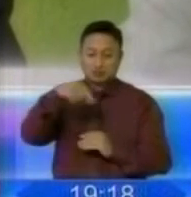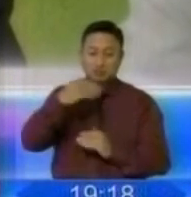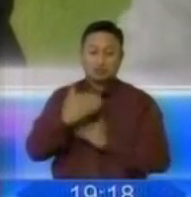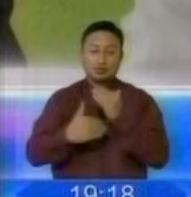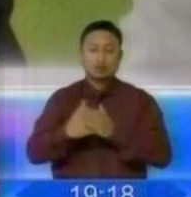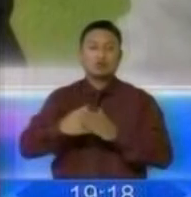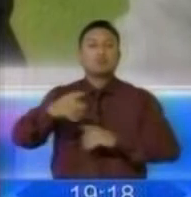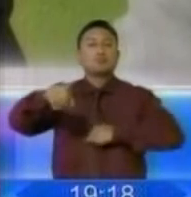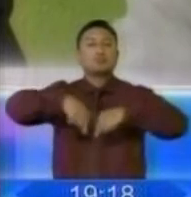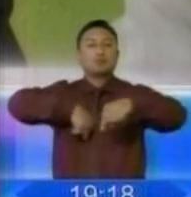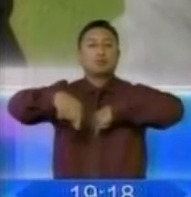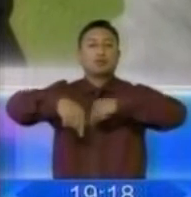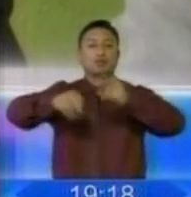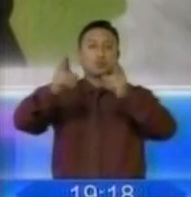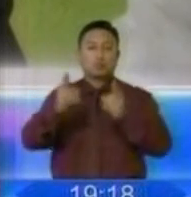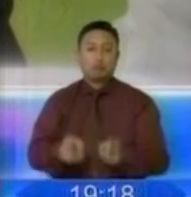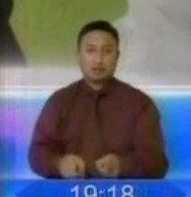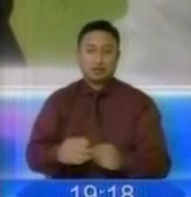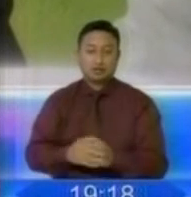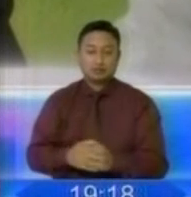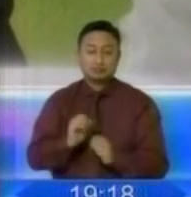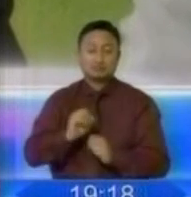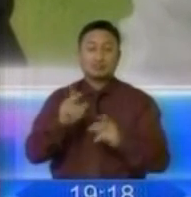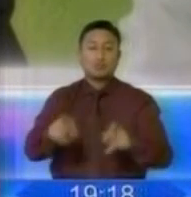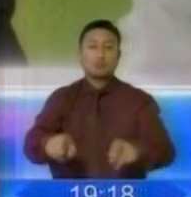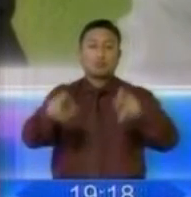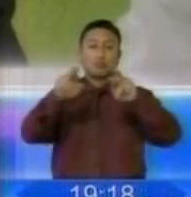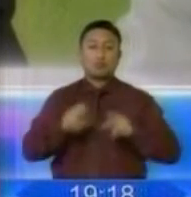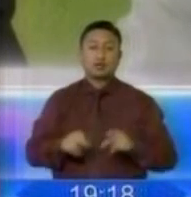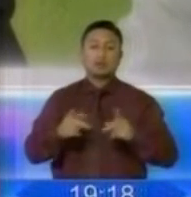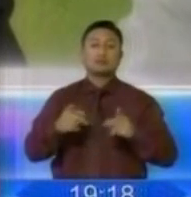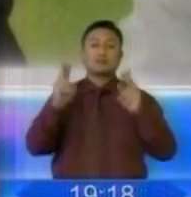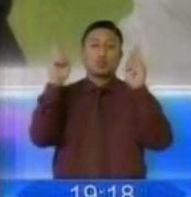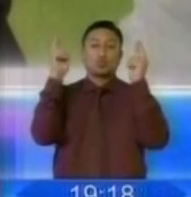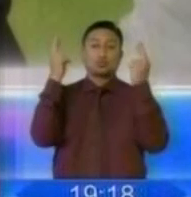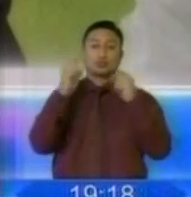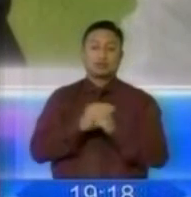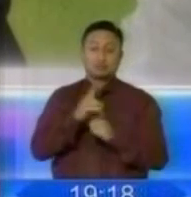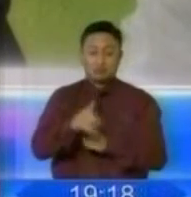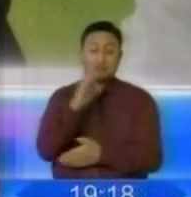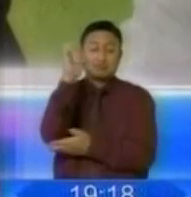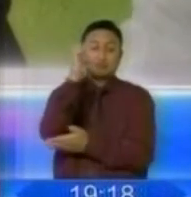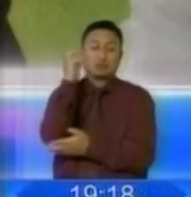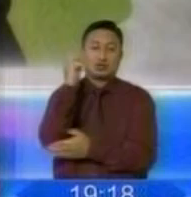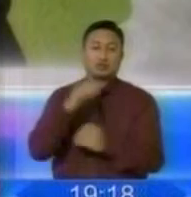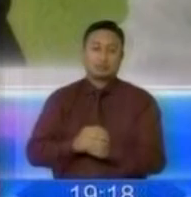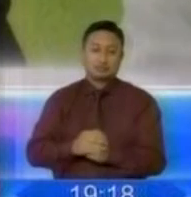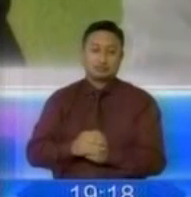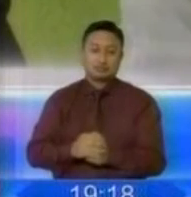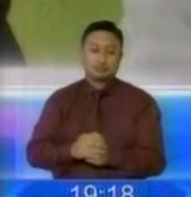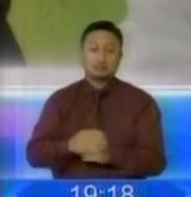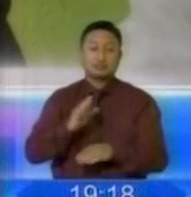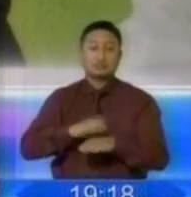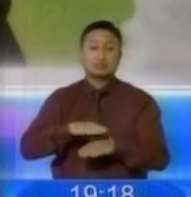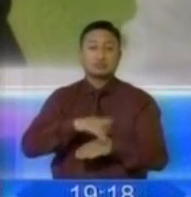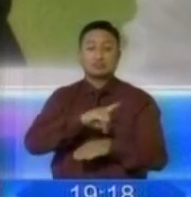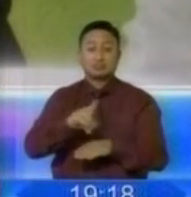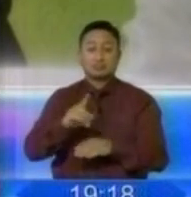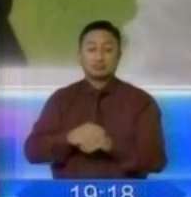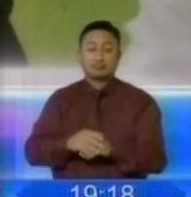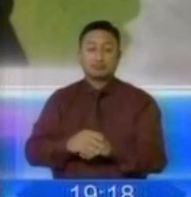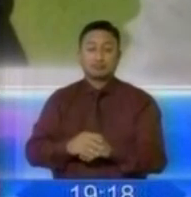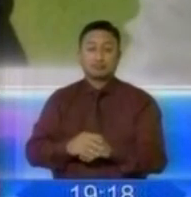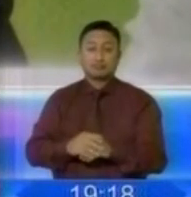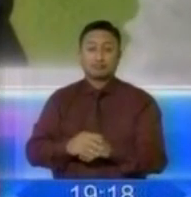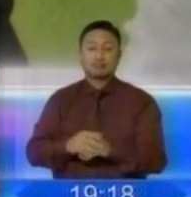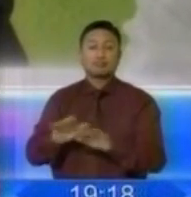de movilidad humana en el puente internacional de Rumichaca en un estado de emergencia. Esto bajo la asesoría, en este caso,